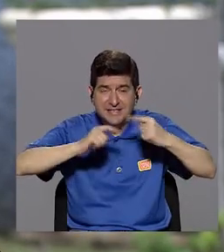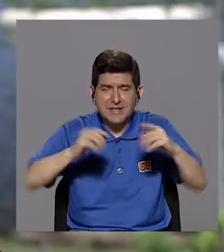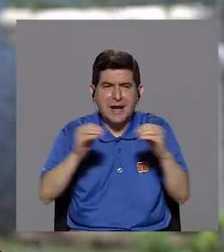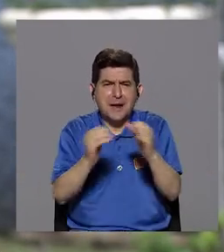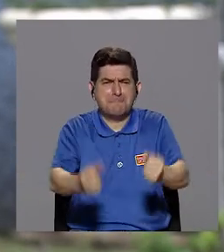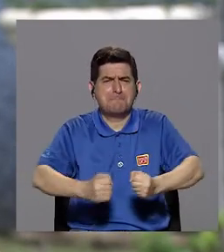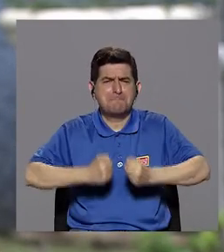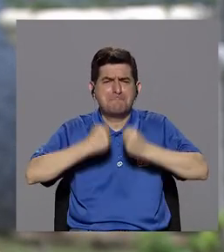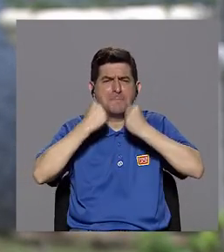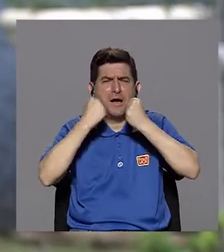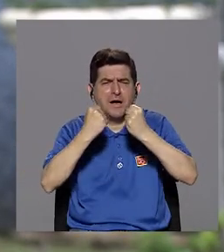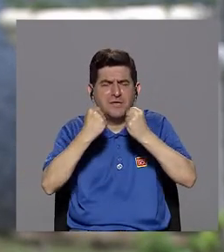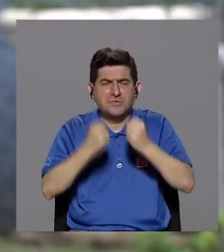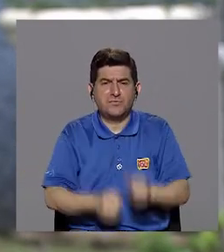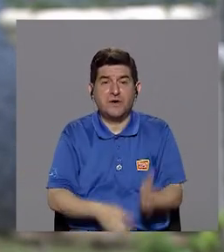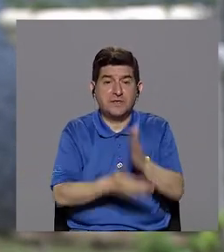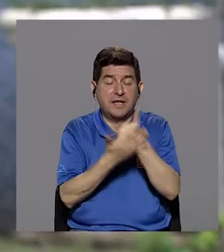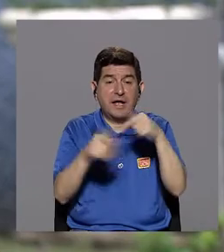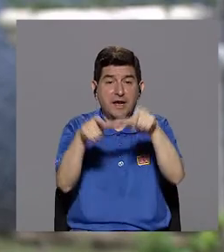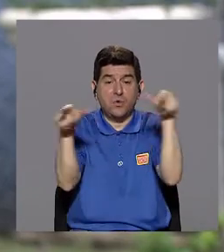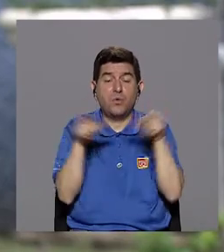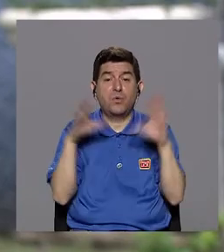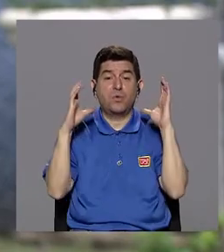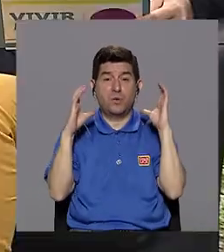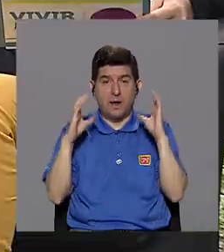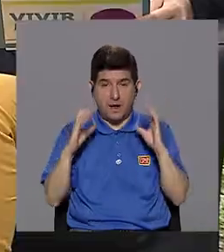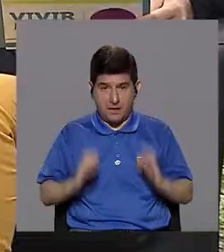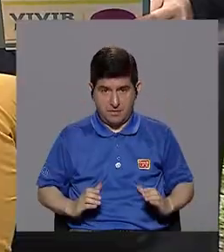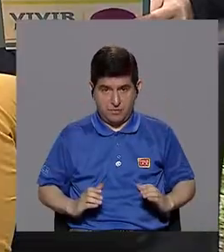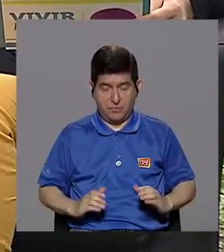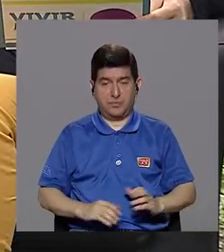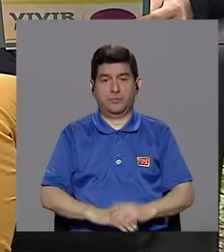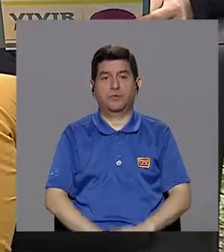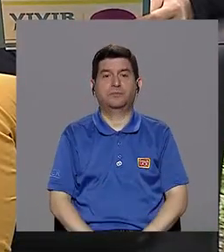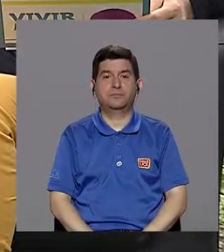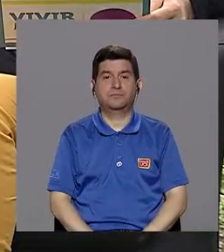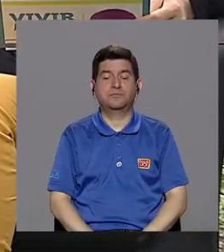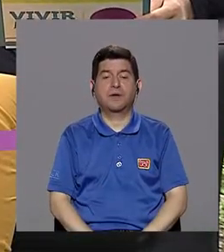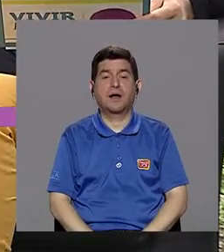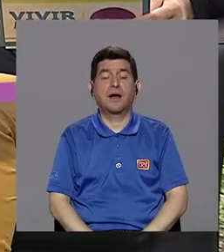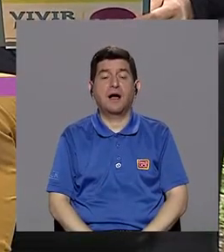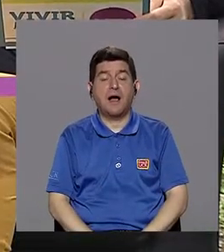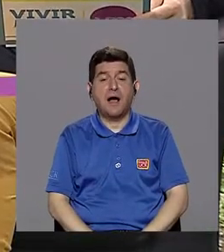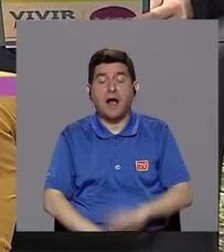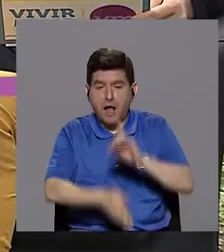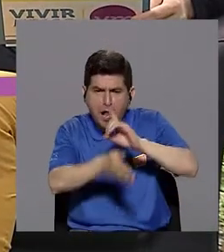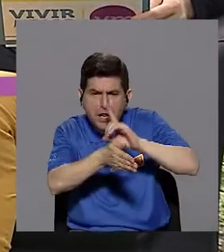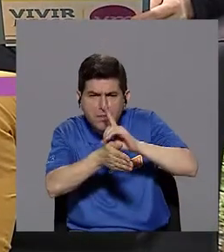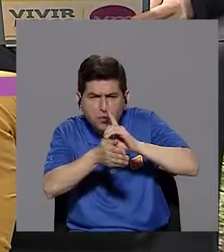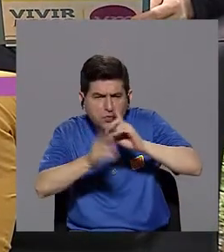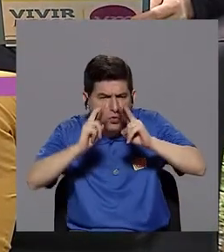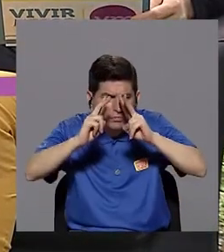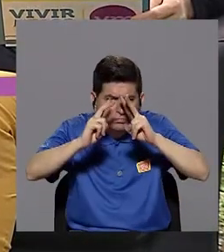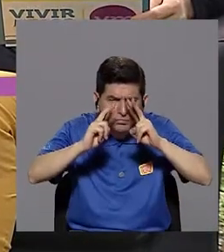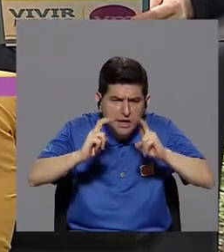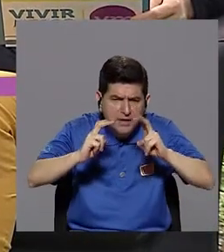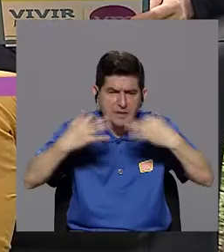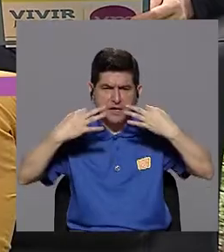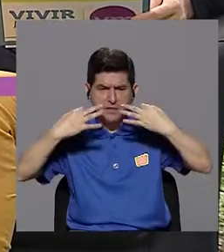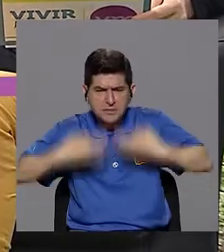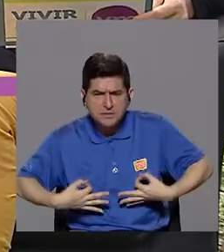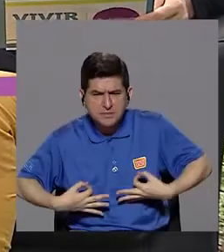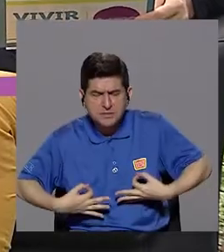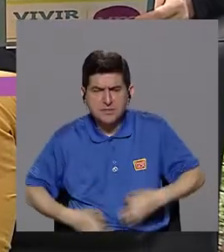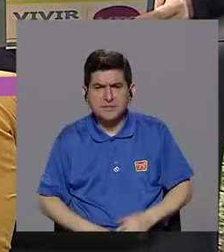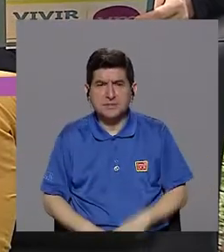más fuerte o más intenso en ciertas zonas del cuerpo, ¿verdad? Entonces el médico, a la hora de hacer el examen físico,